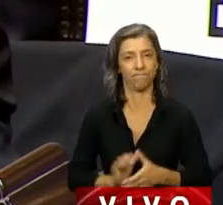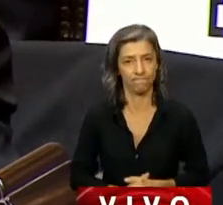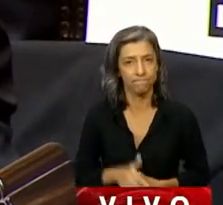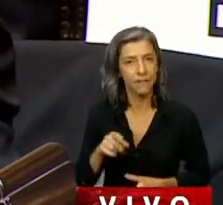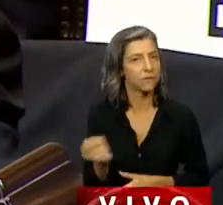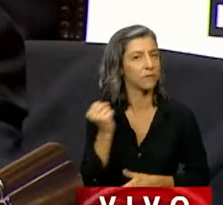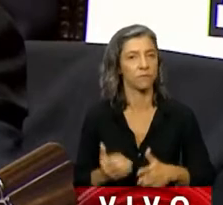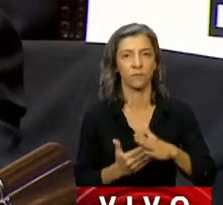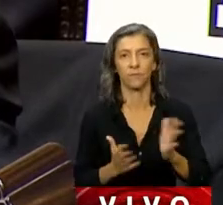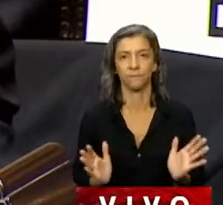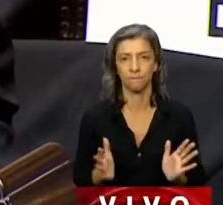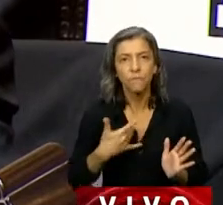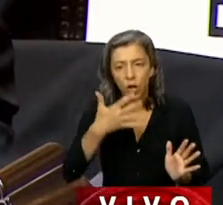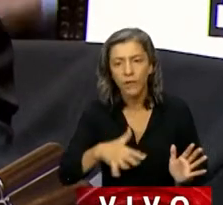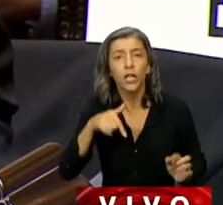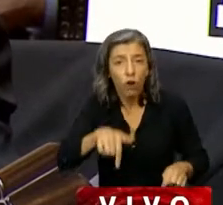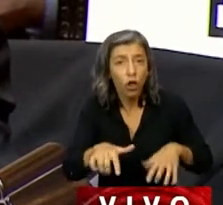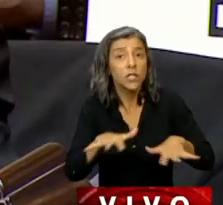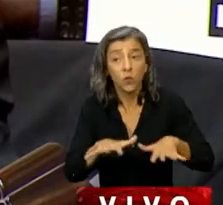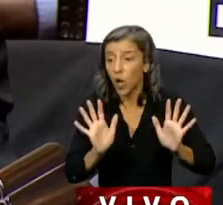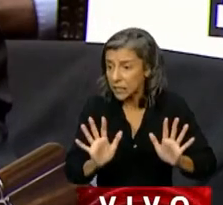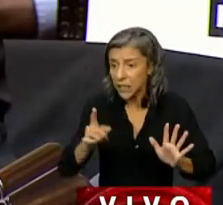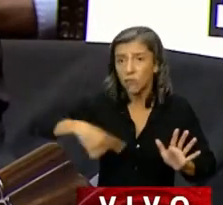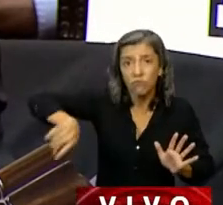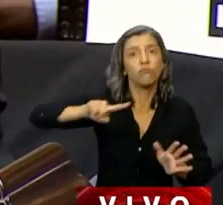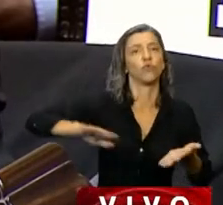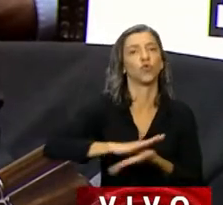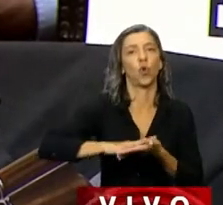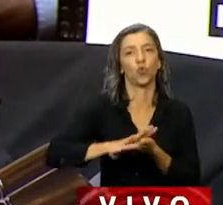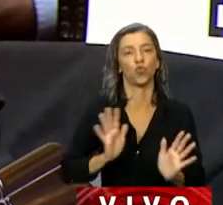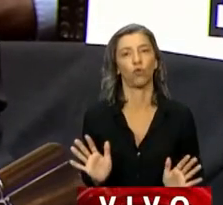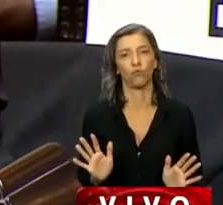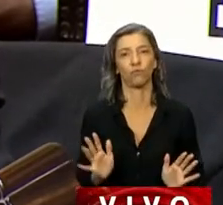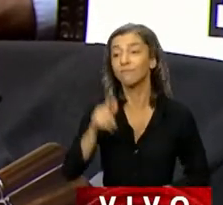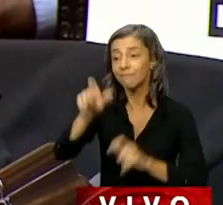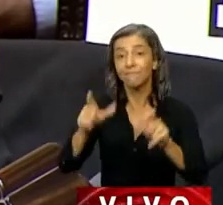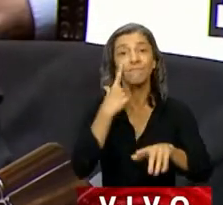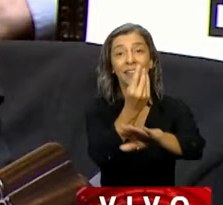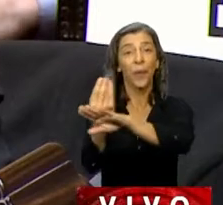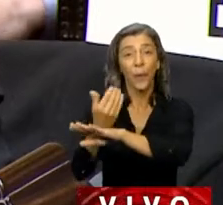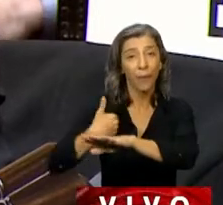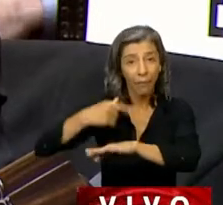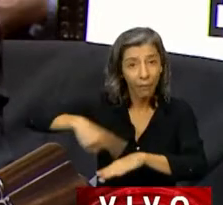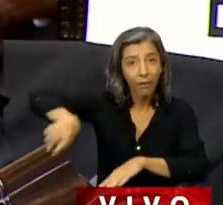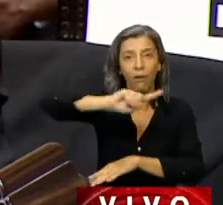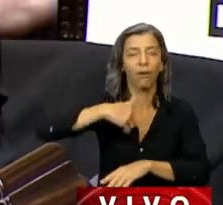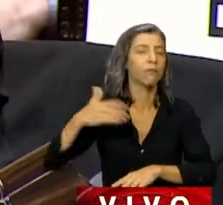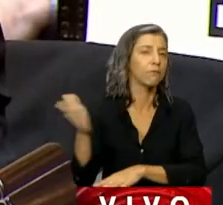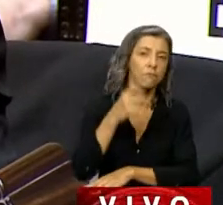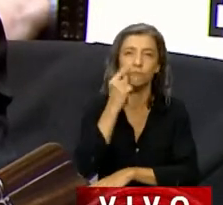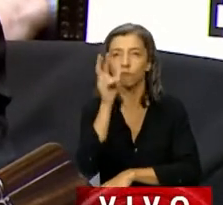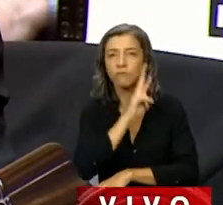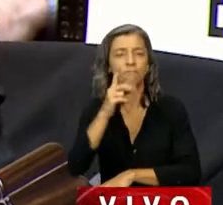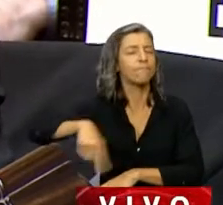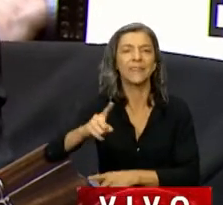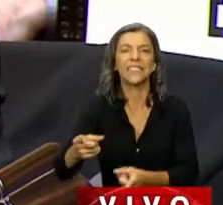vive la resolvamos entre nosotros. Los argentinos, las argentinas están esperando que